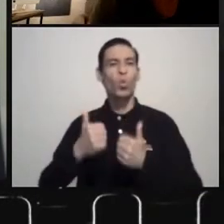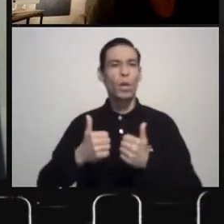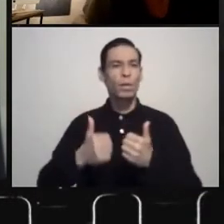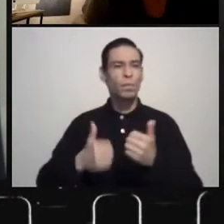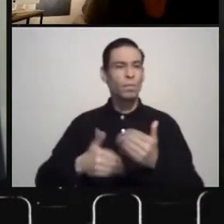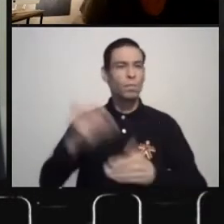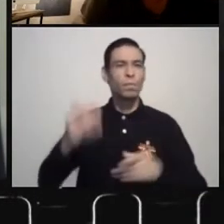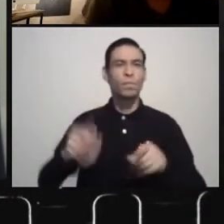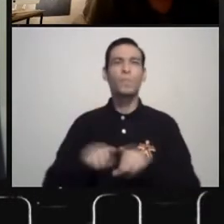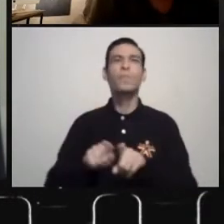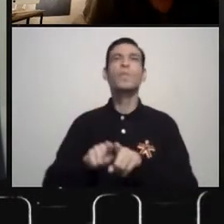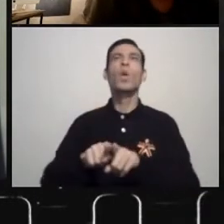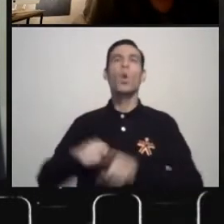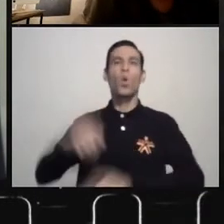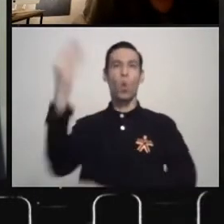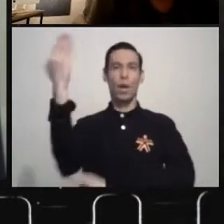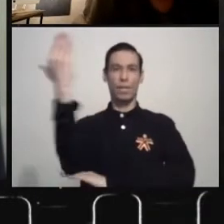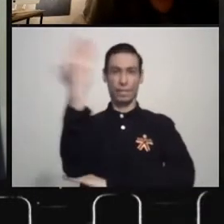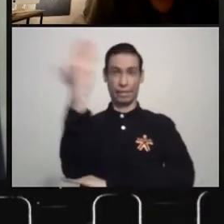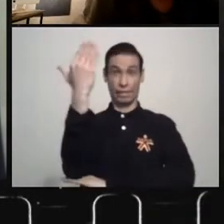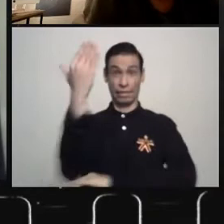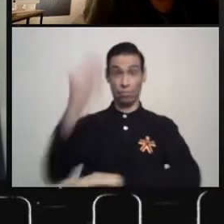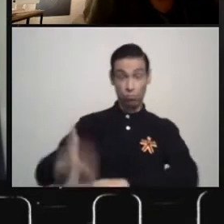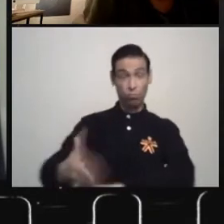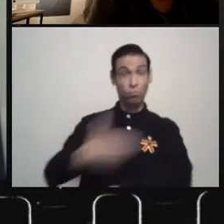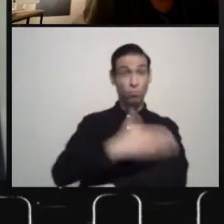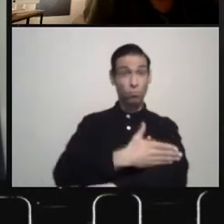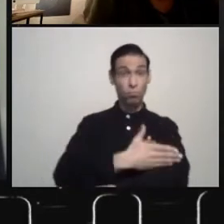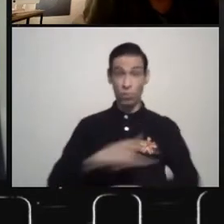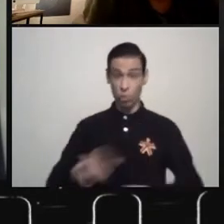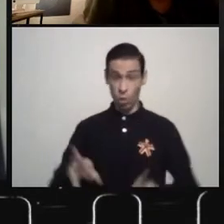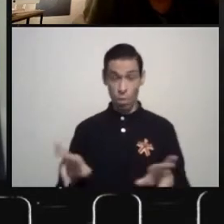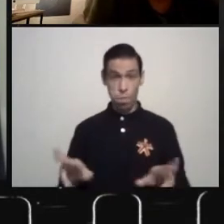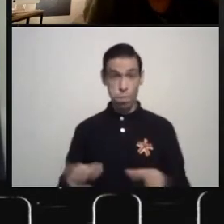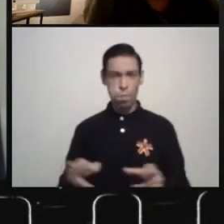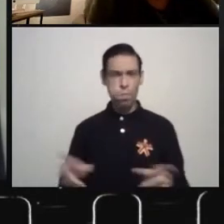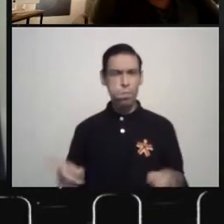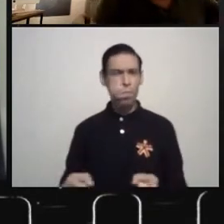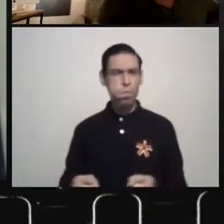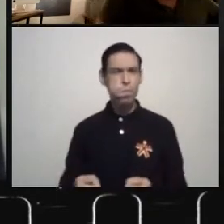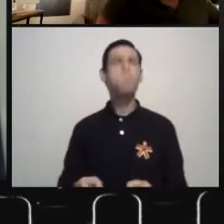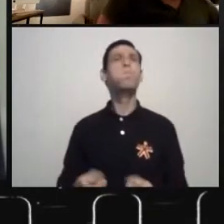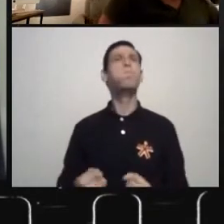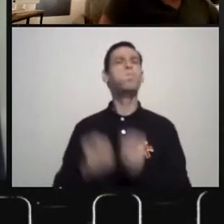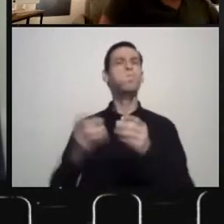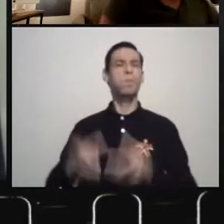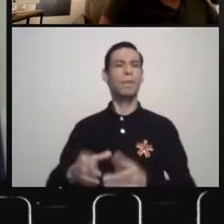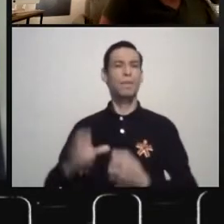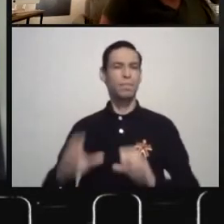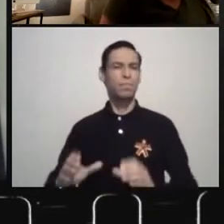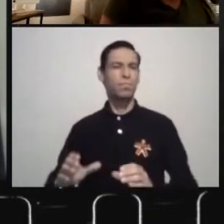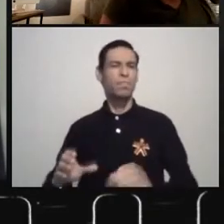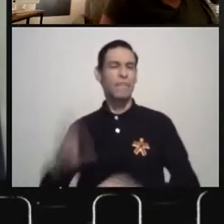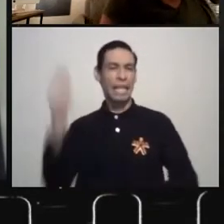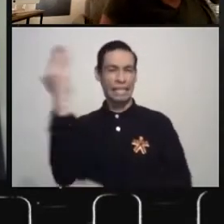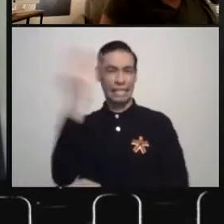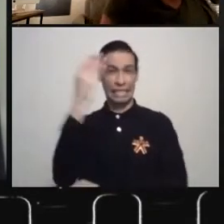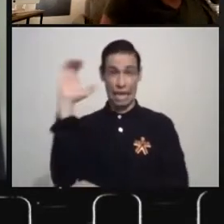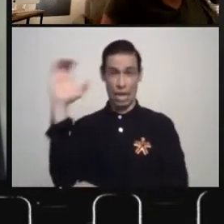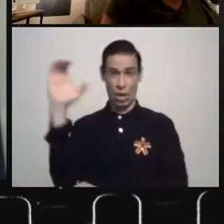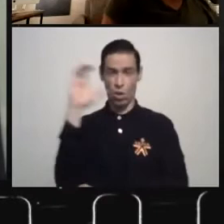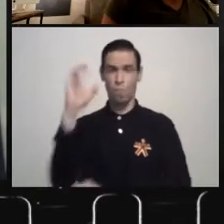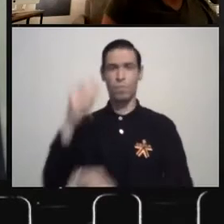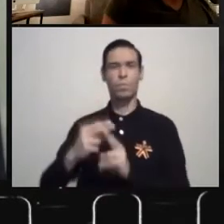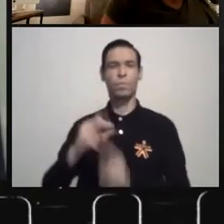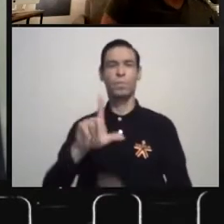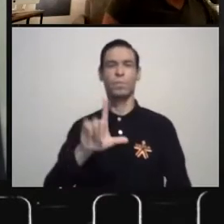película. Había hecho varios cortos que habían estado, incluso había un corto que estuvo en Cine Colombia que se llamó El Librero. Hice un corto que se